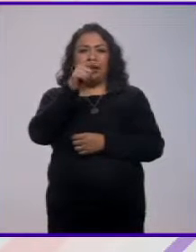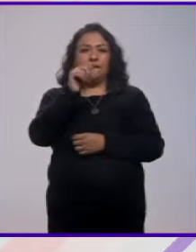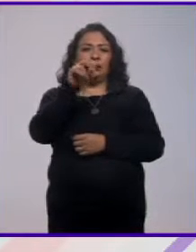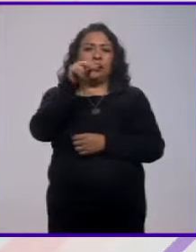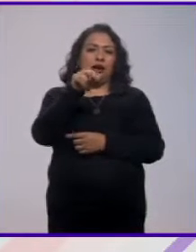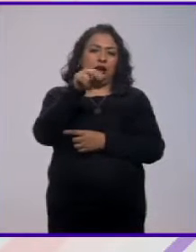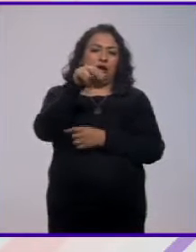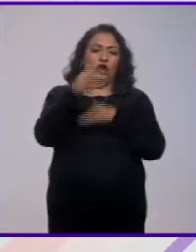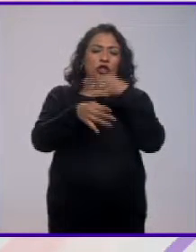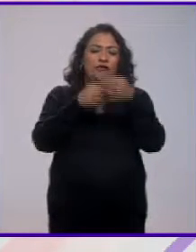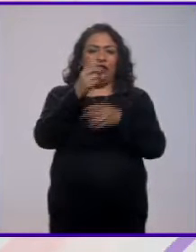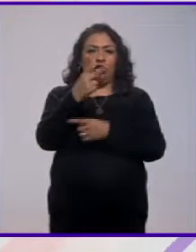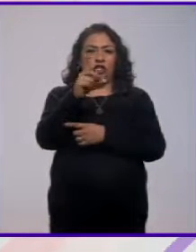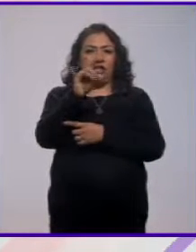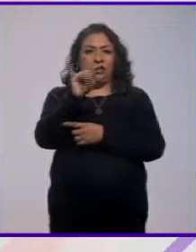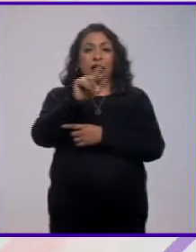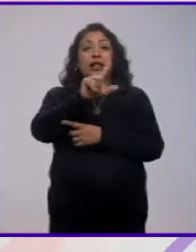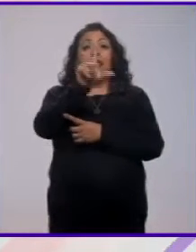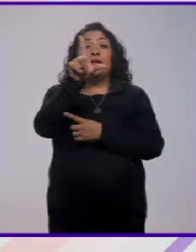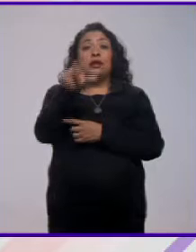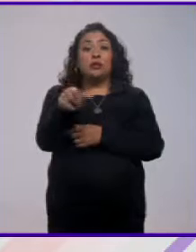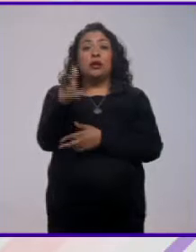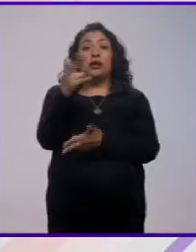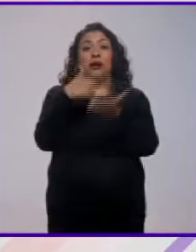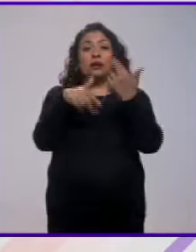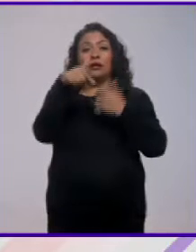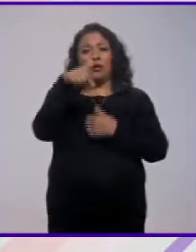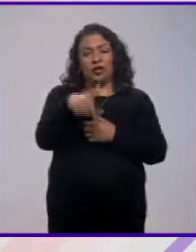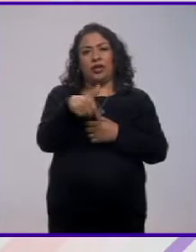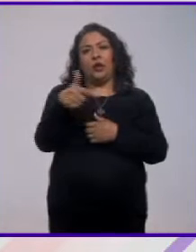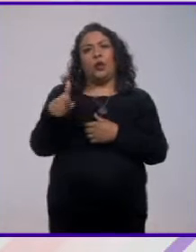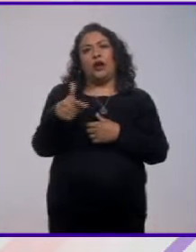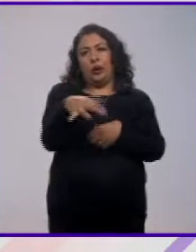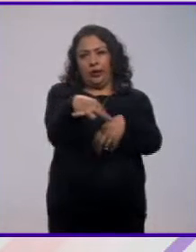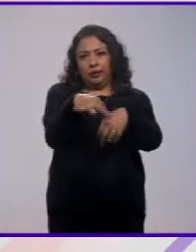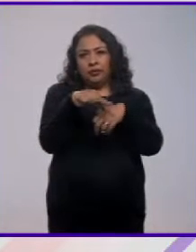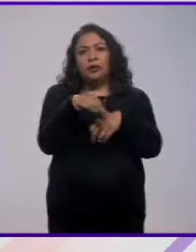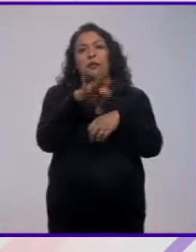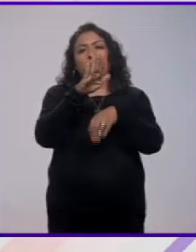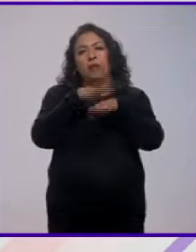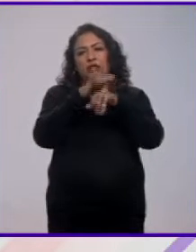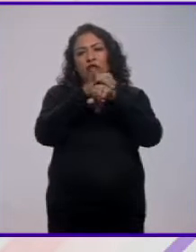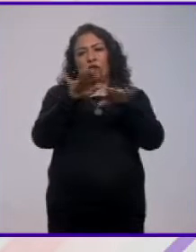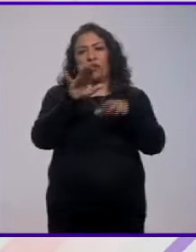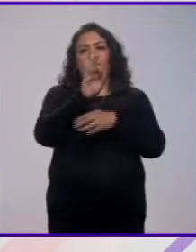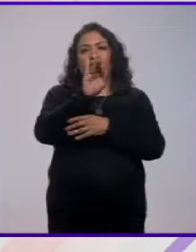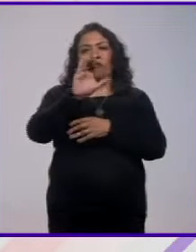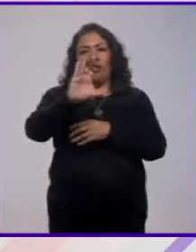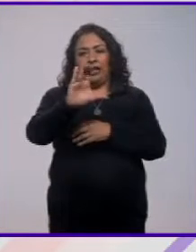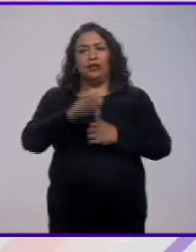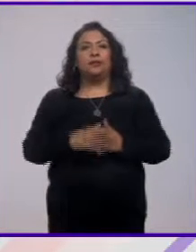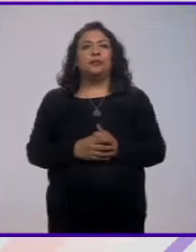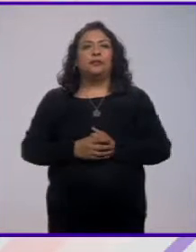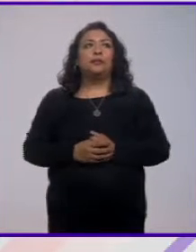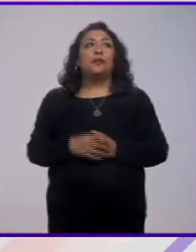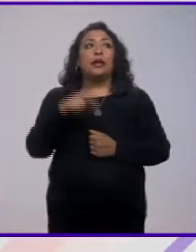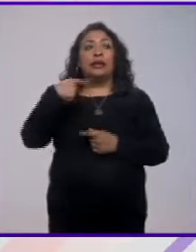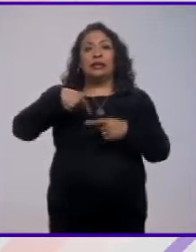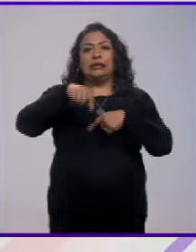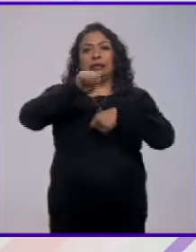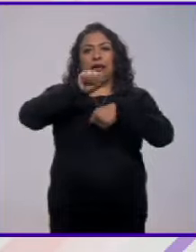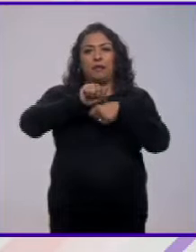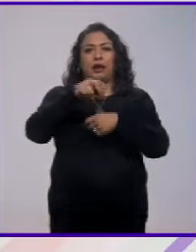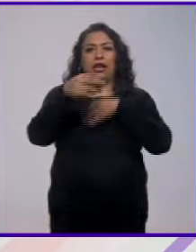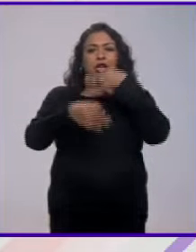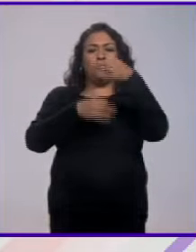Noticias 22 Digital. Después de la pausa, regresamos a Guanajuato en vivo y tenemos todos los detalles del Cervantino. Esta semana